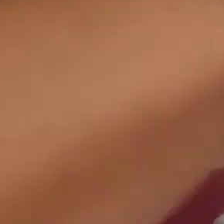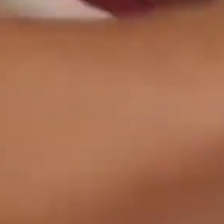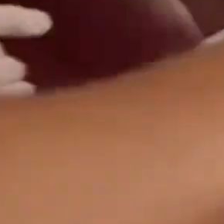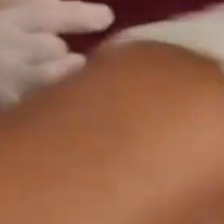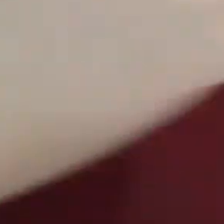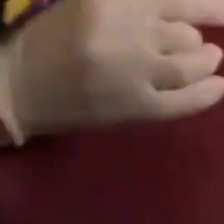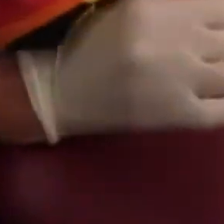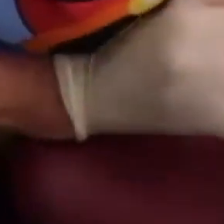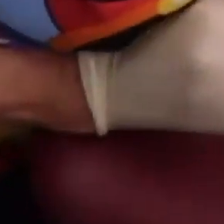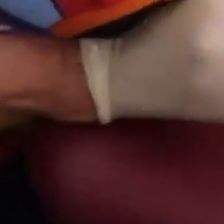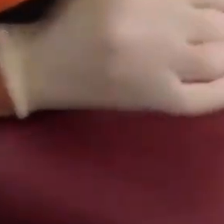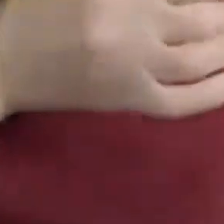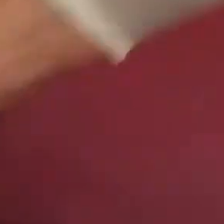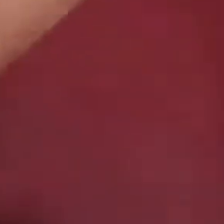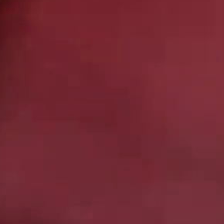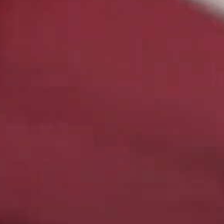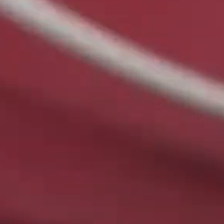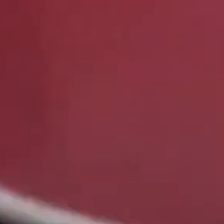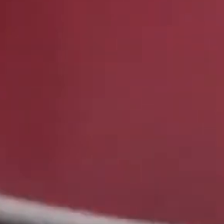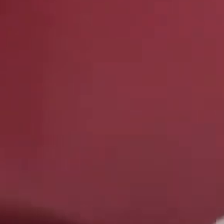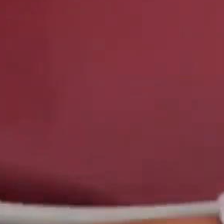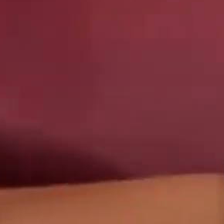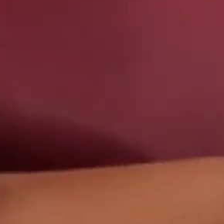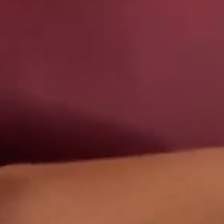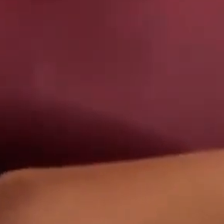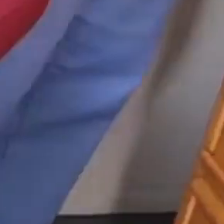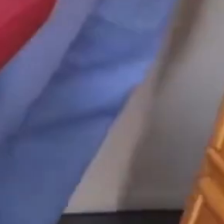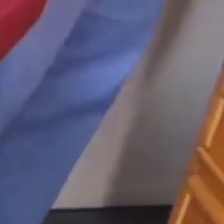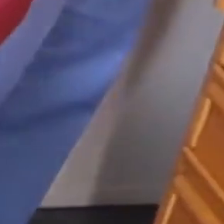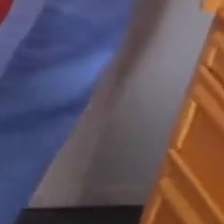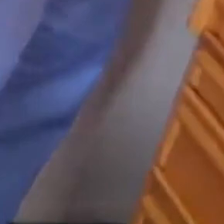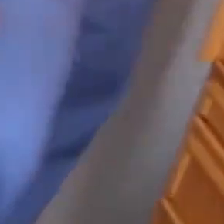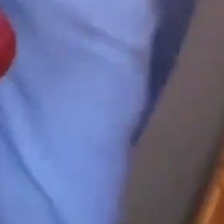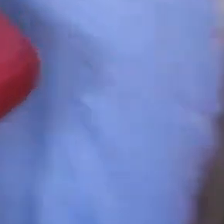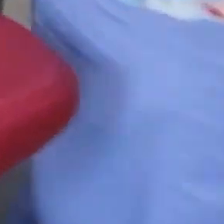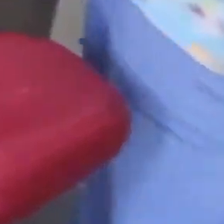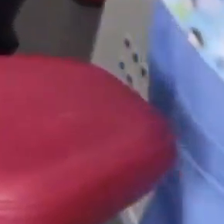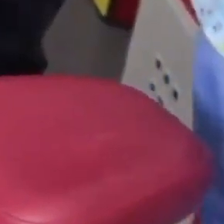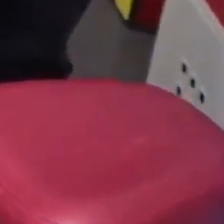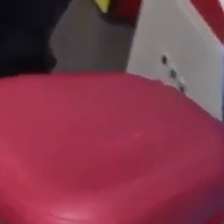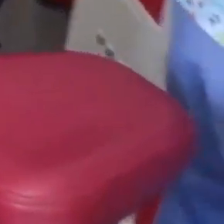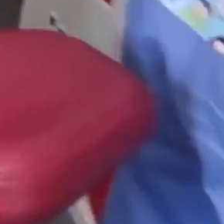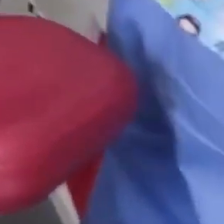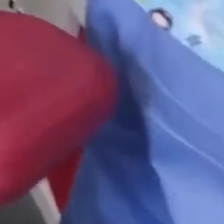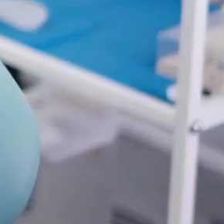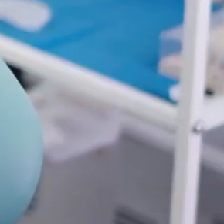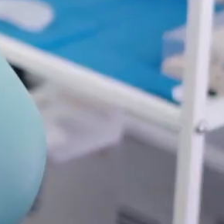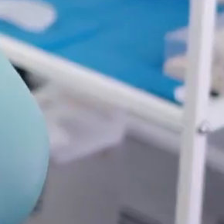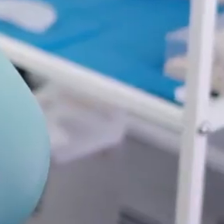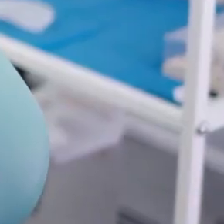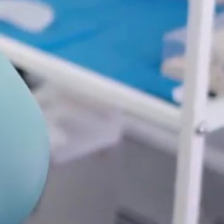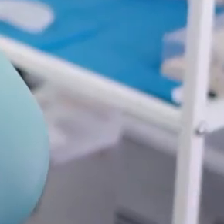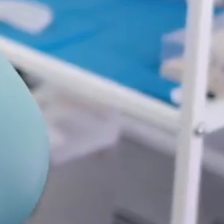en Montevideo. El estudio afirma que se registró una alta prevalencia y extensión de caries. Niñas y niños que asistían a